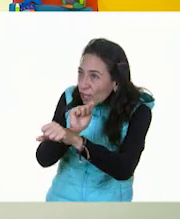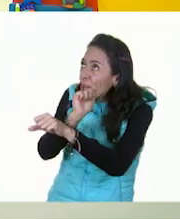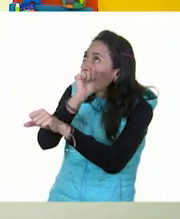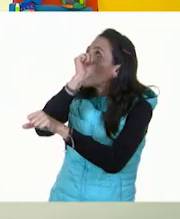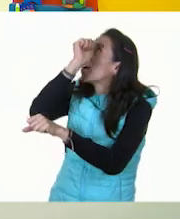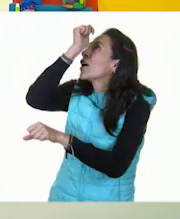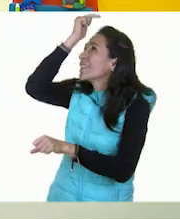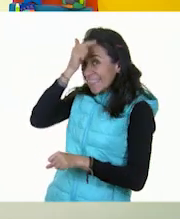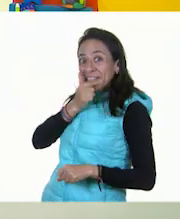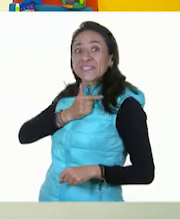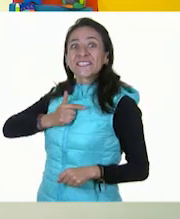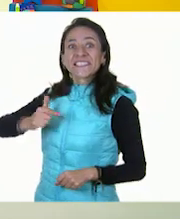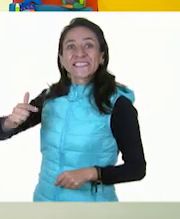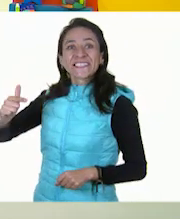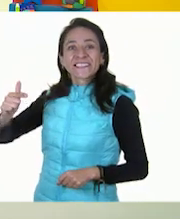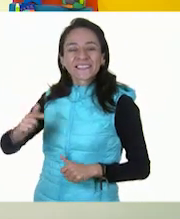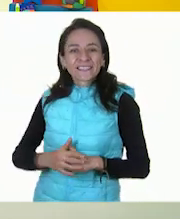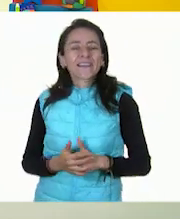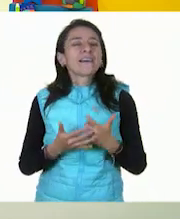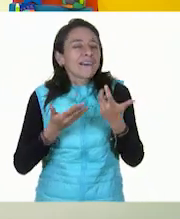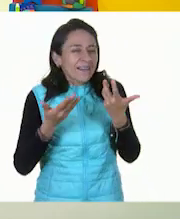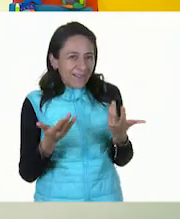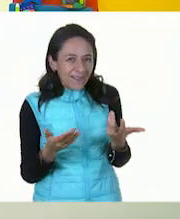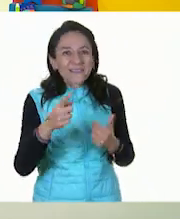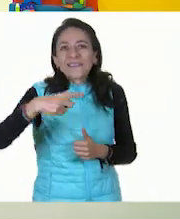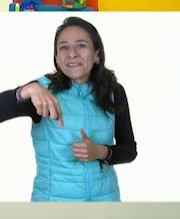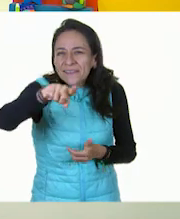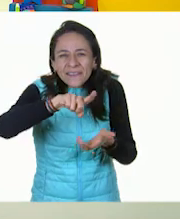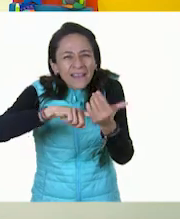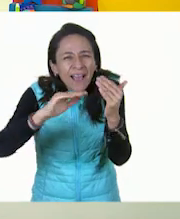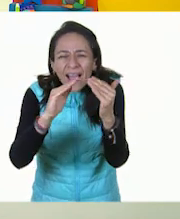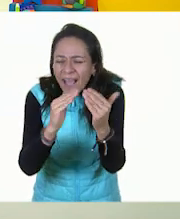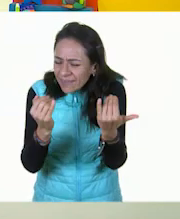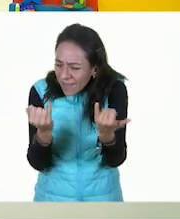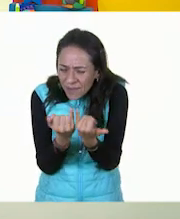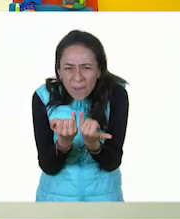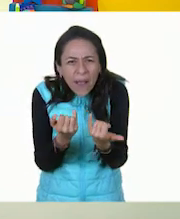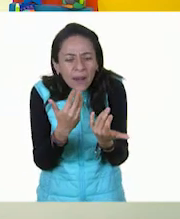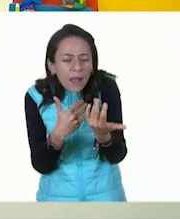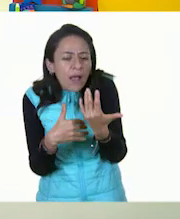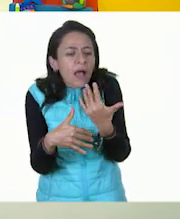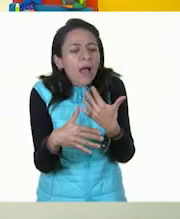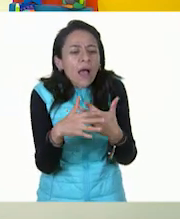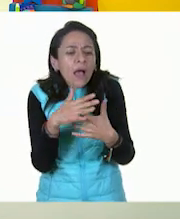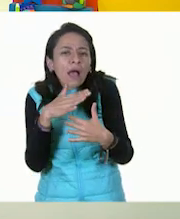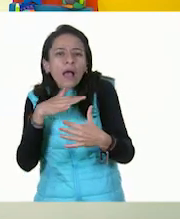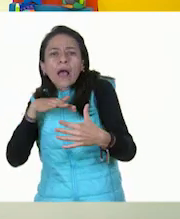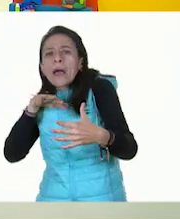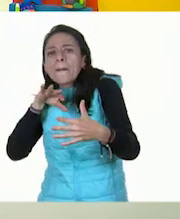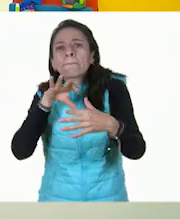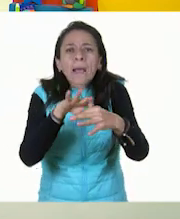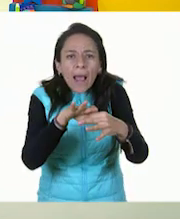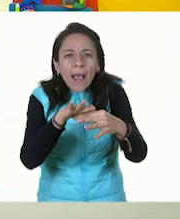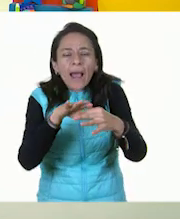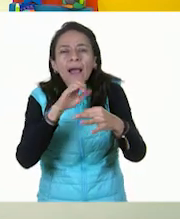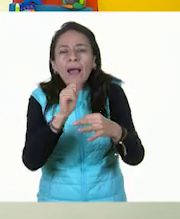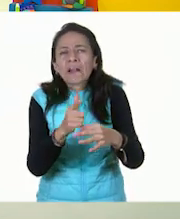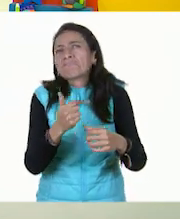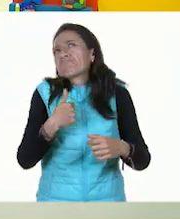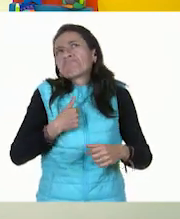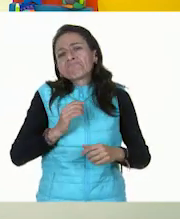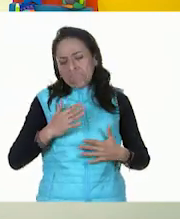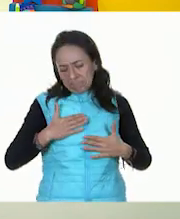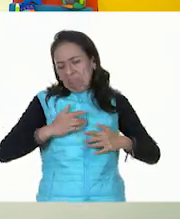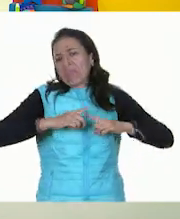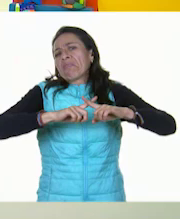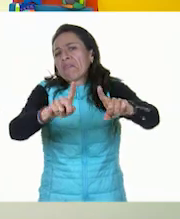¡Woo! Sigamos cantando. En casa también pueden decir una palabra que rime, aunque sea diferente a la que nosotros decimos. Muy bien.